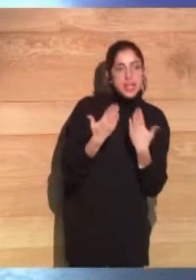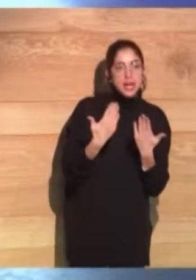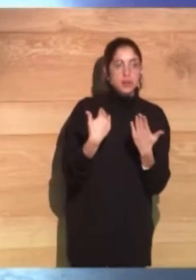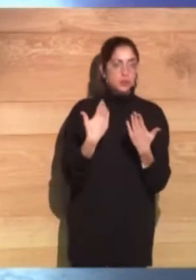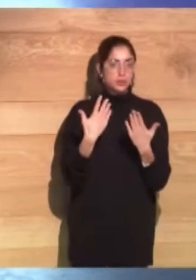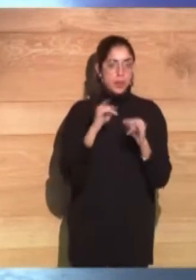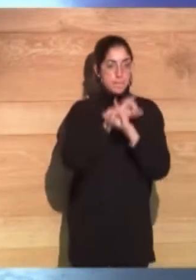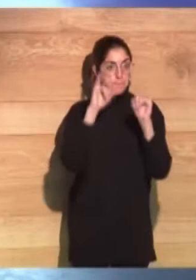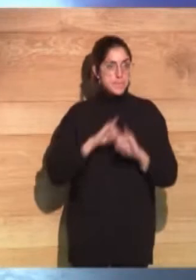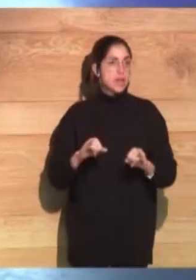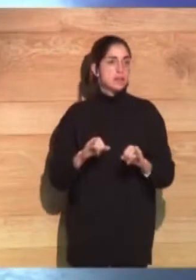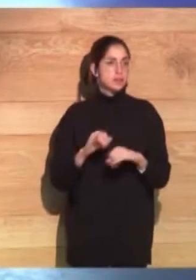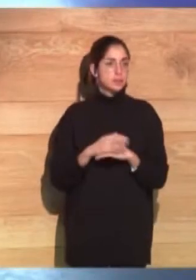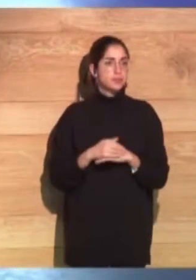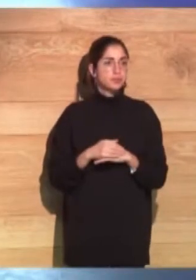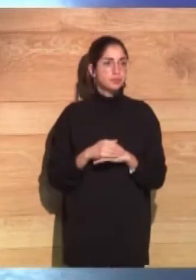También